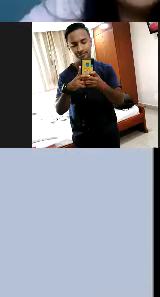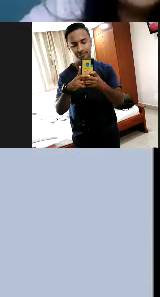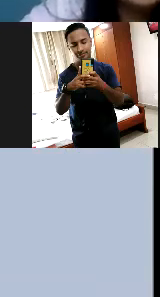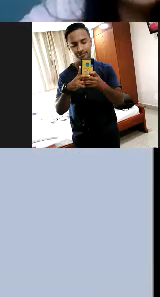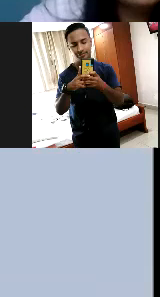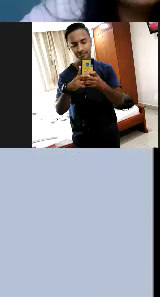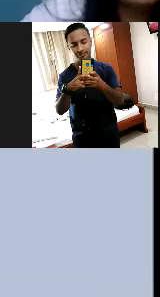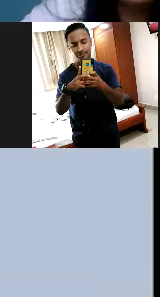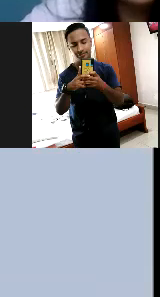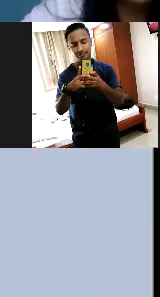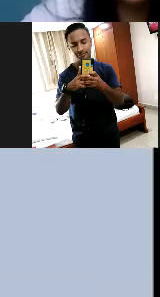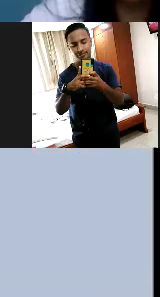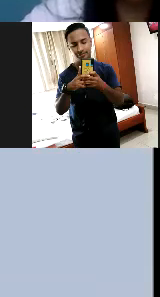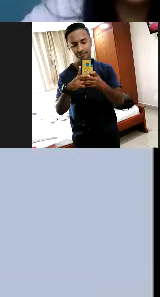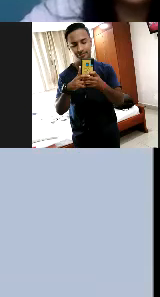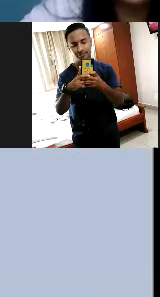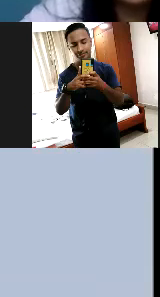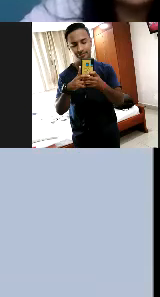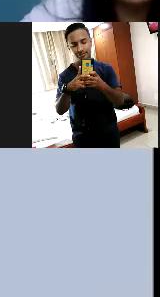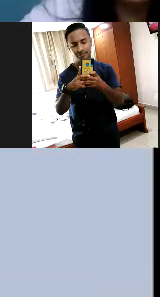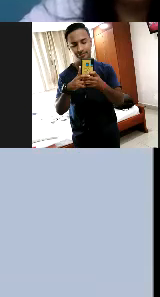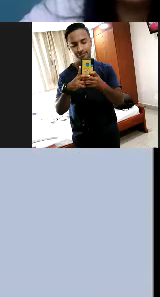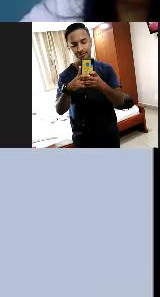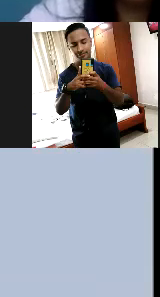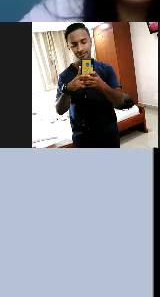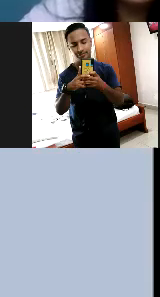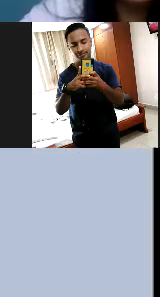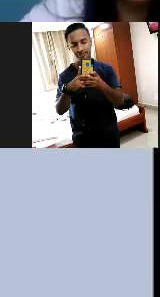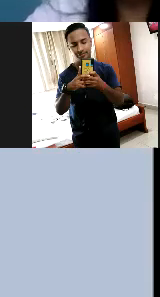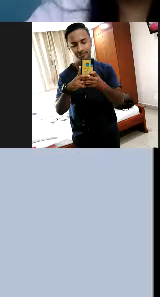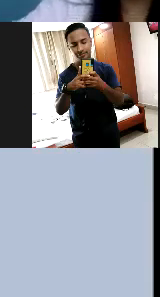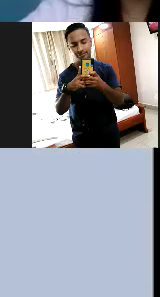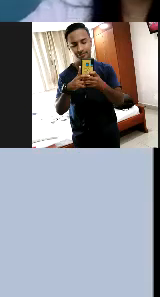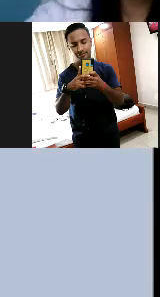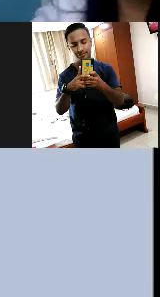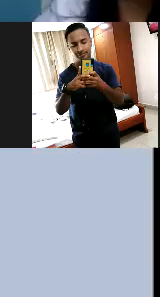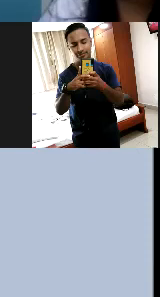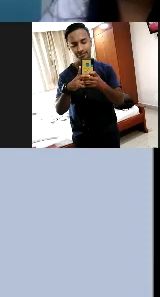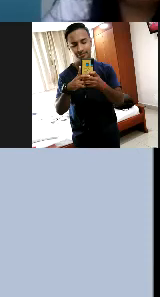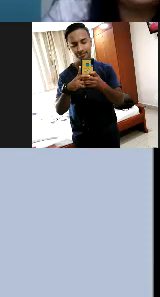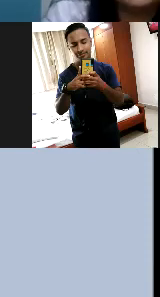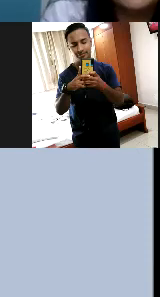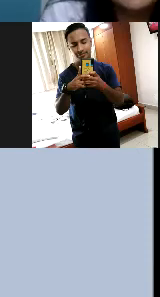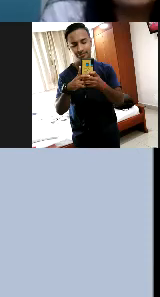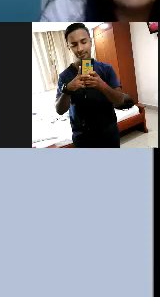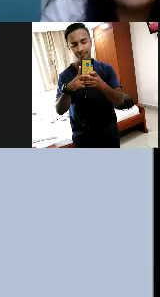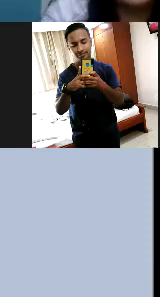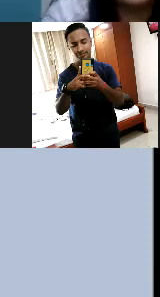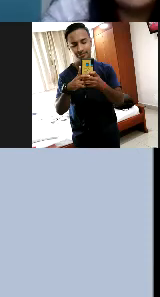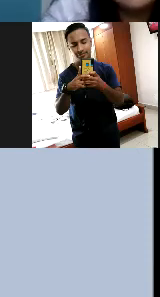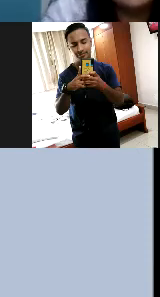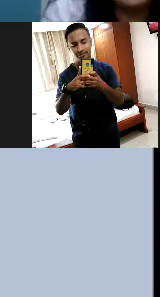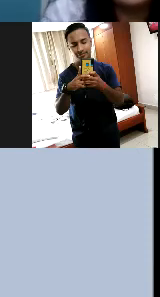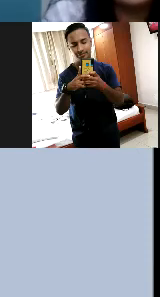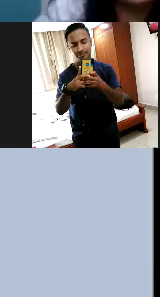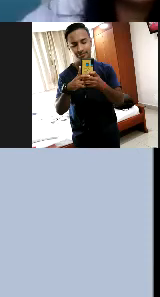peso, esto igual súper importante, a diferencia del otro que no conocíamos, cuál es el peso